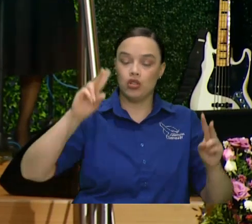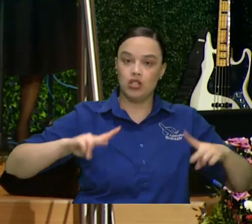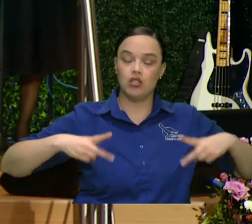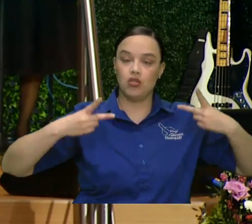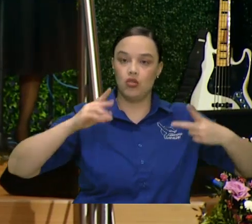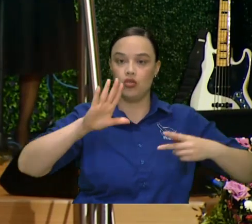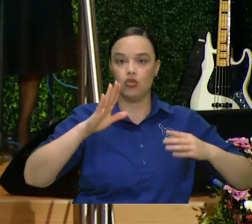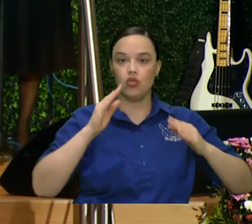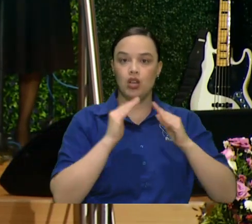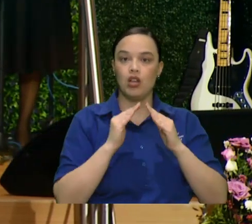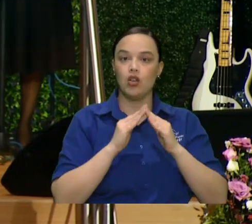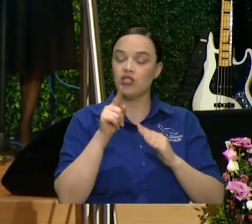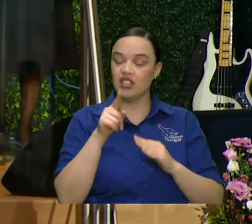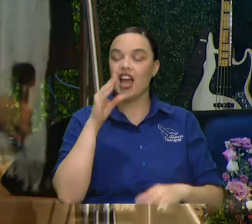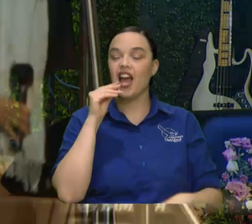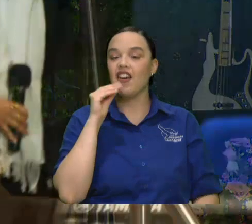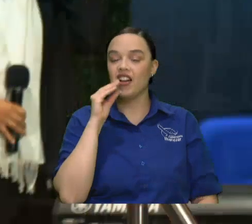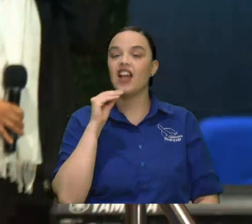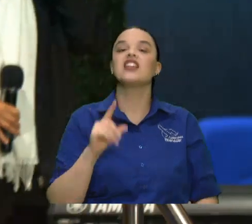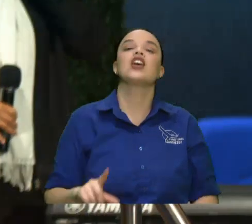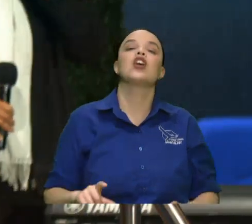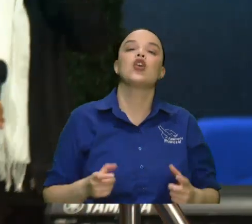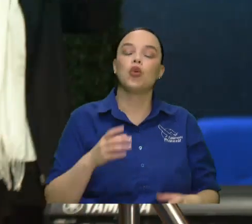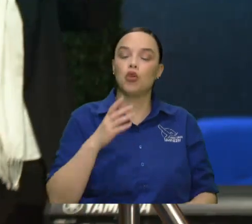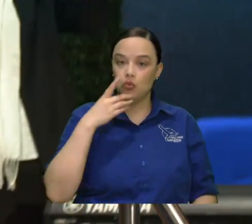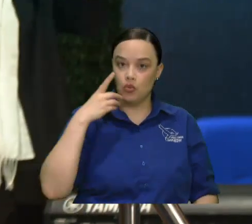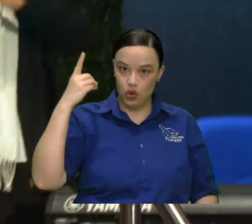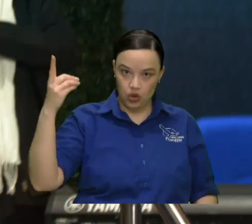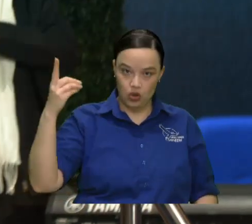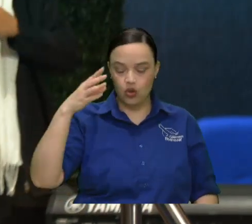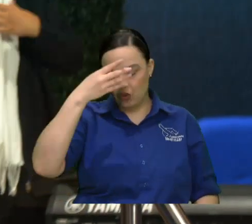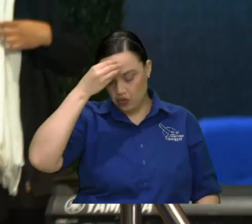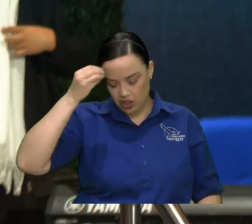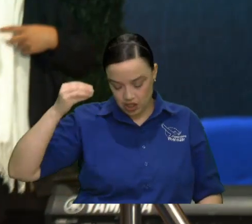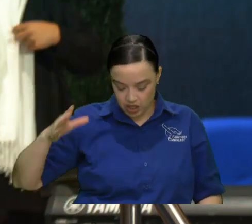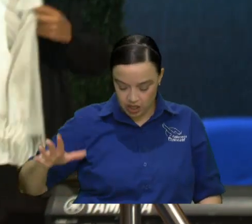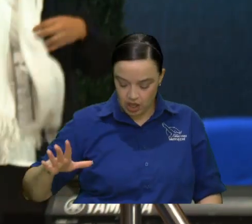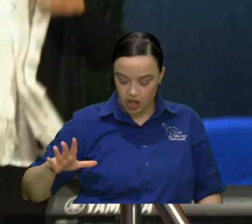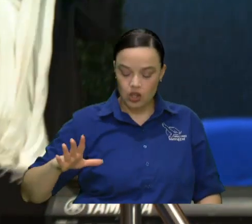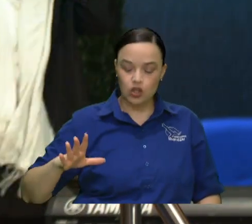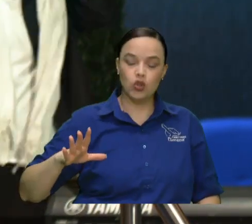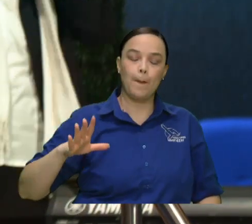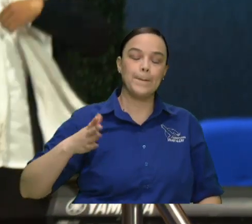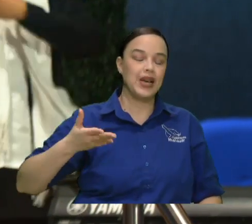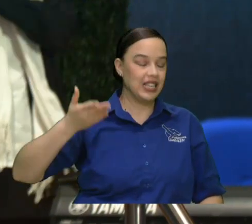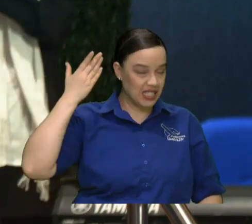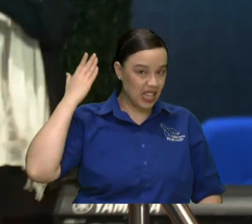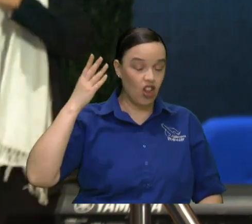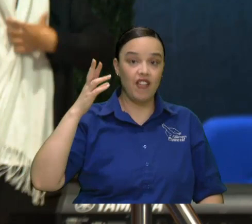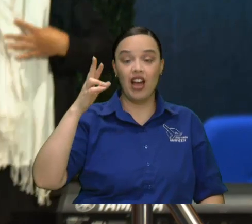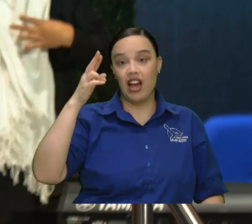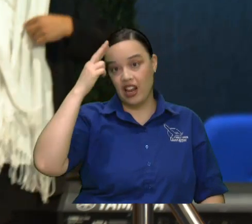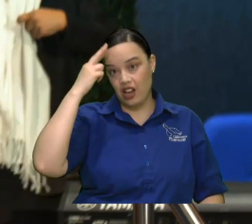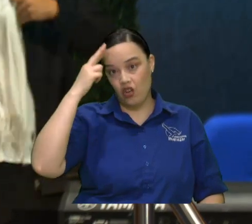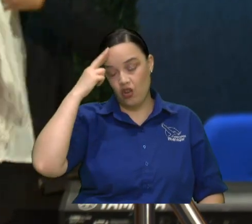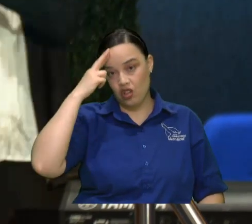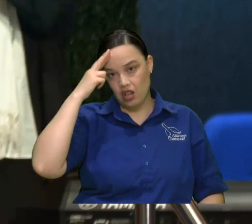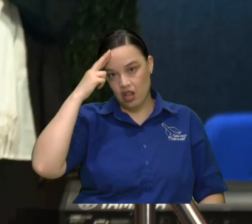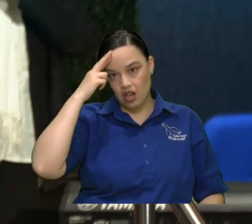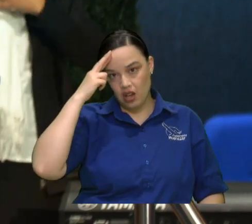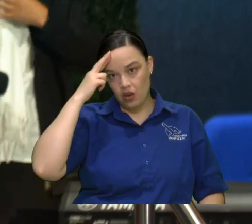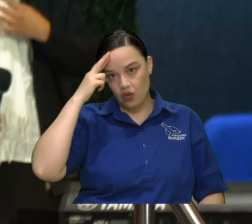usted va a hablar de como dios le hizo olvidar su pasado y solo lo va a recordar para